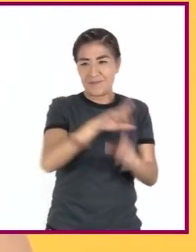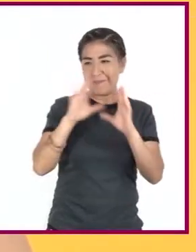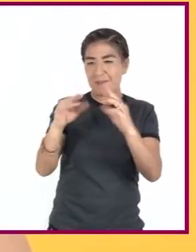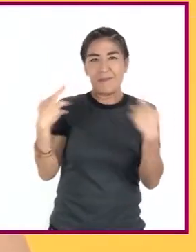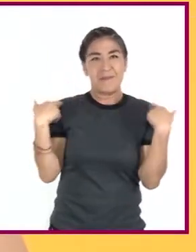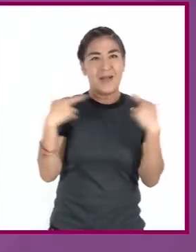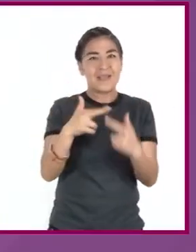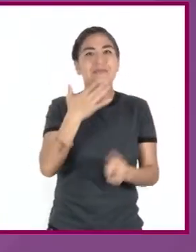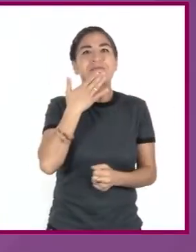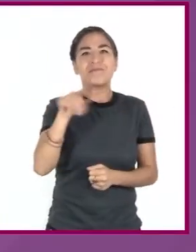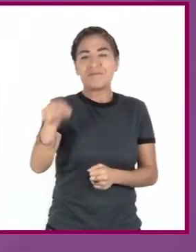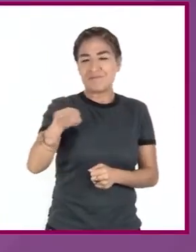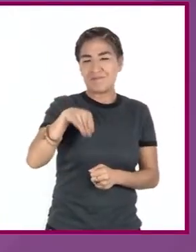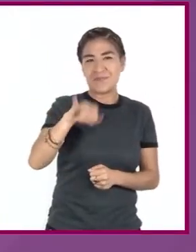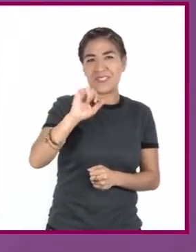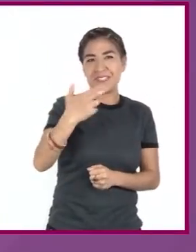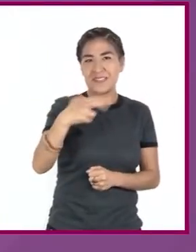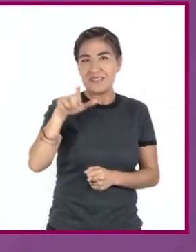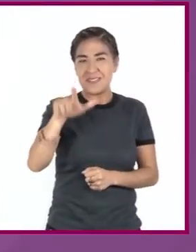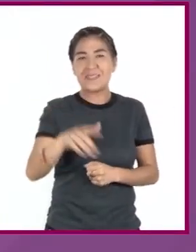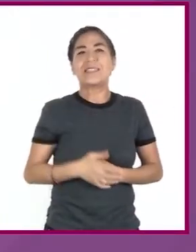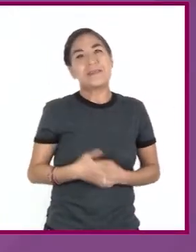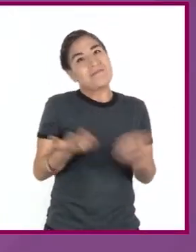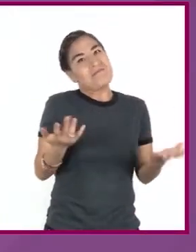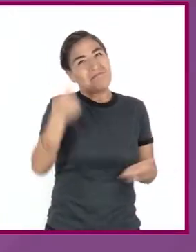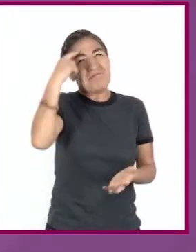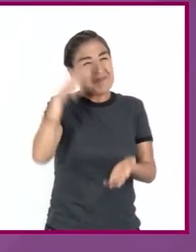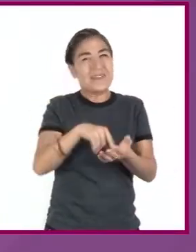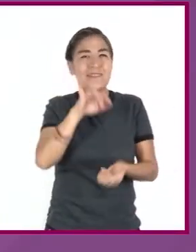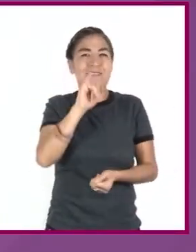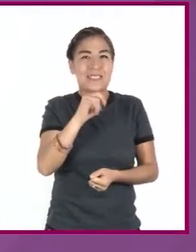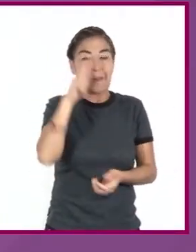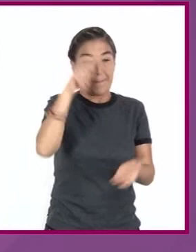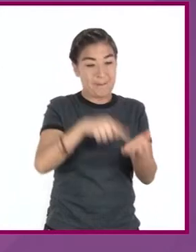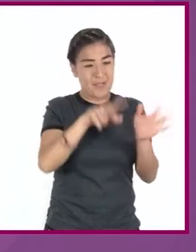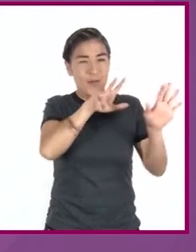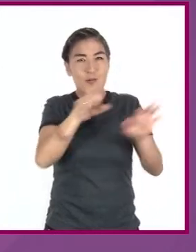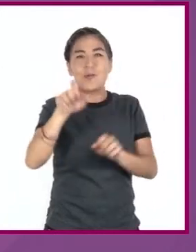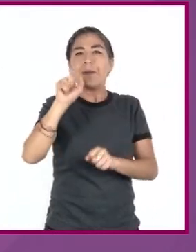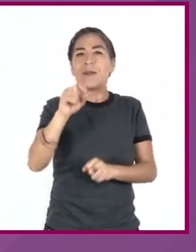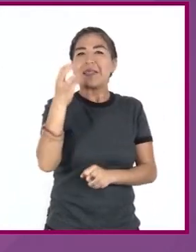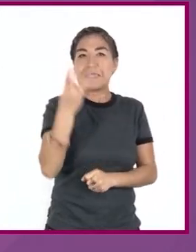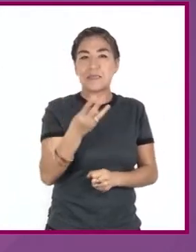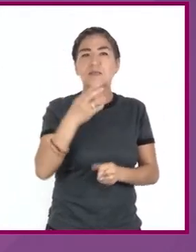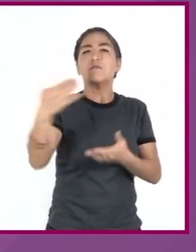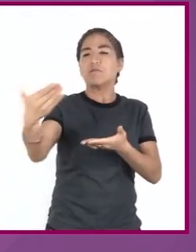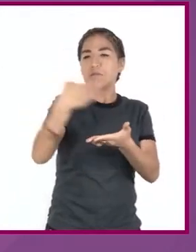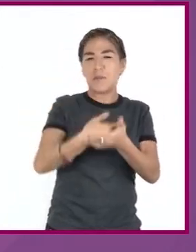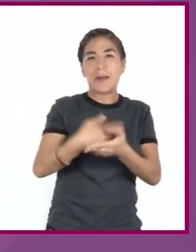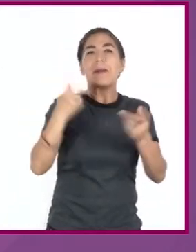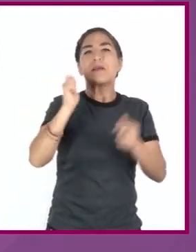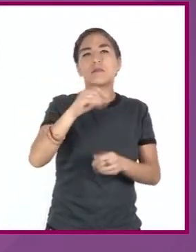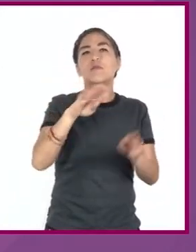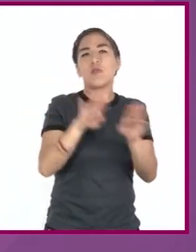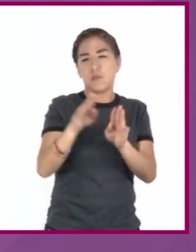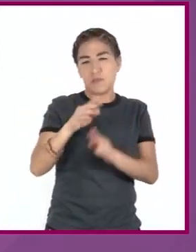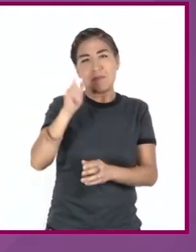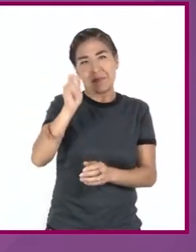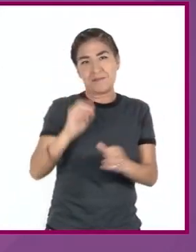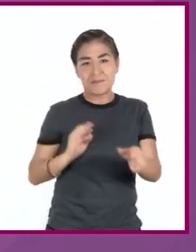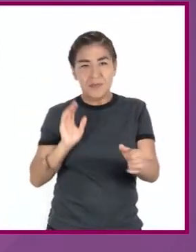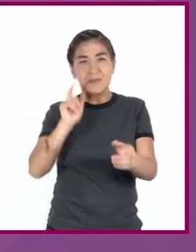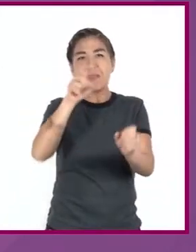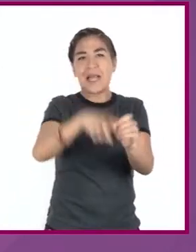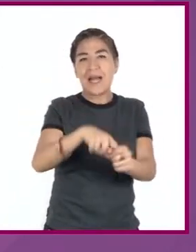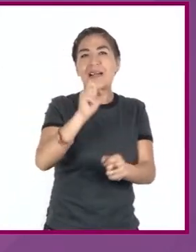Michael Faraday. Supongo. En 1823 fui propuesto como miembro de la Royal Society, que es